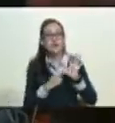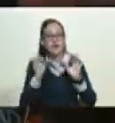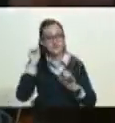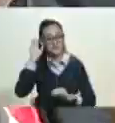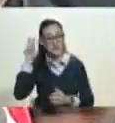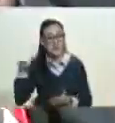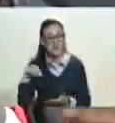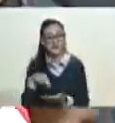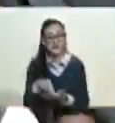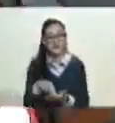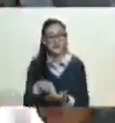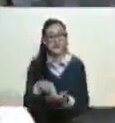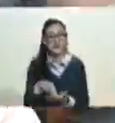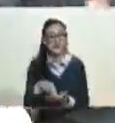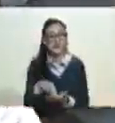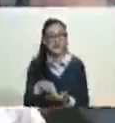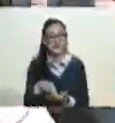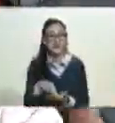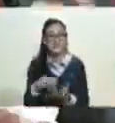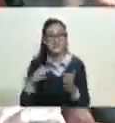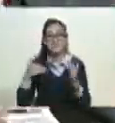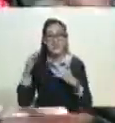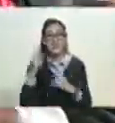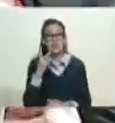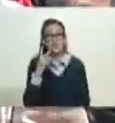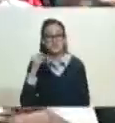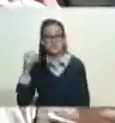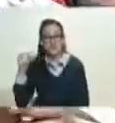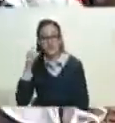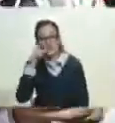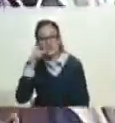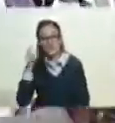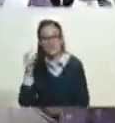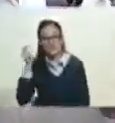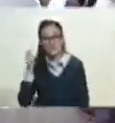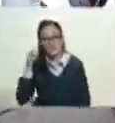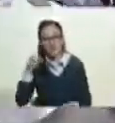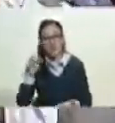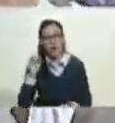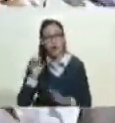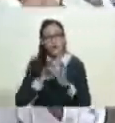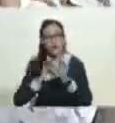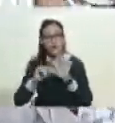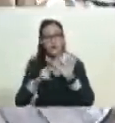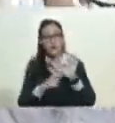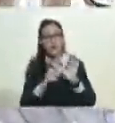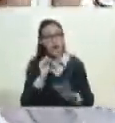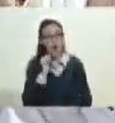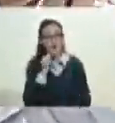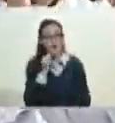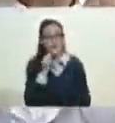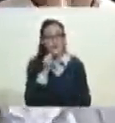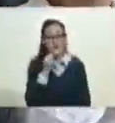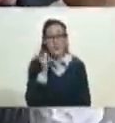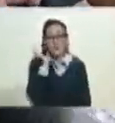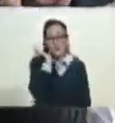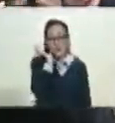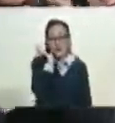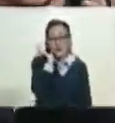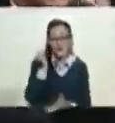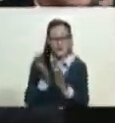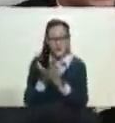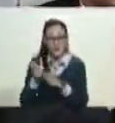Asamblea Nacional Constituyente, donde más de 200 constituyentes son jóvenes. A las mujeres, a